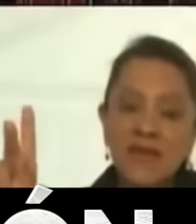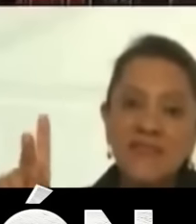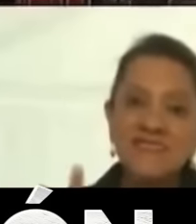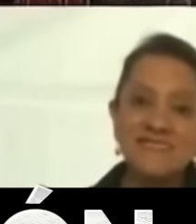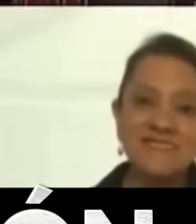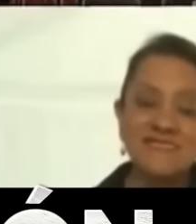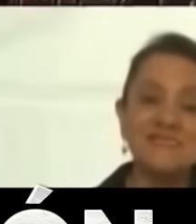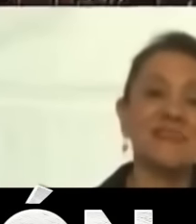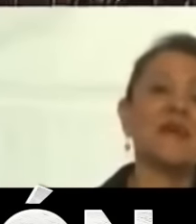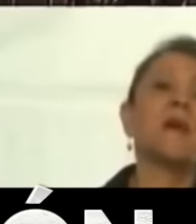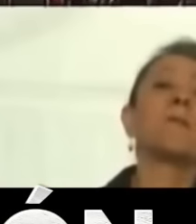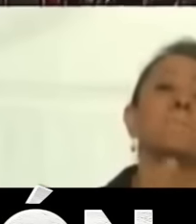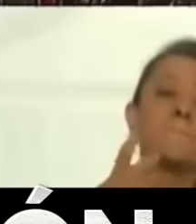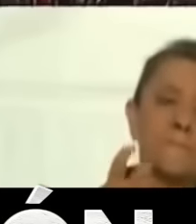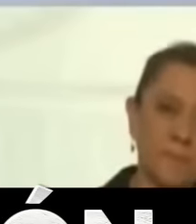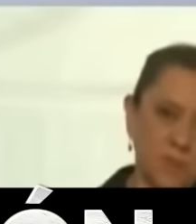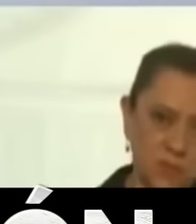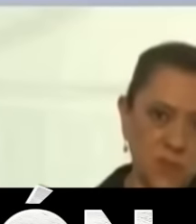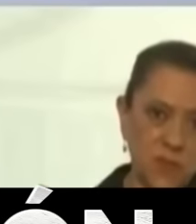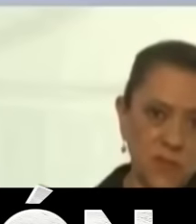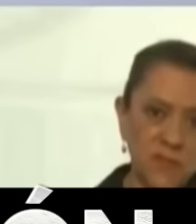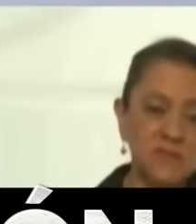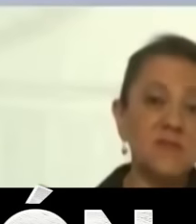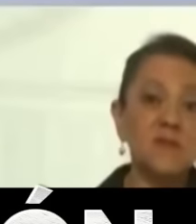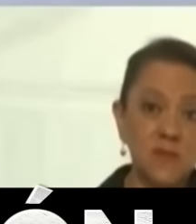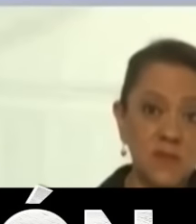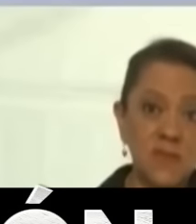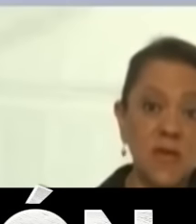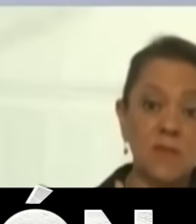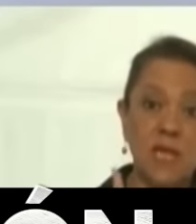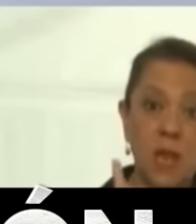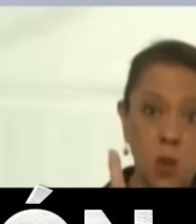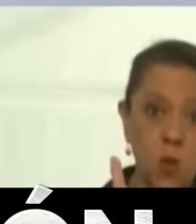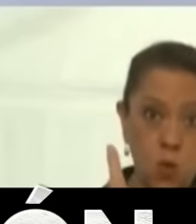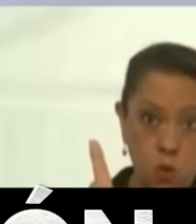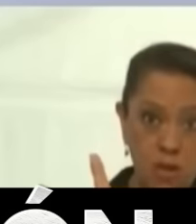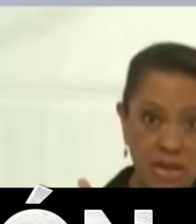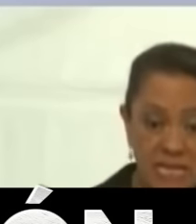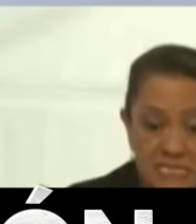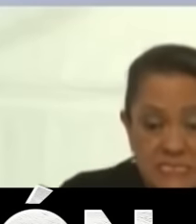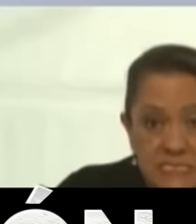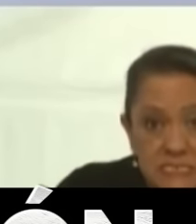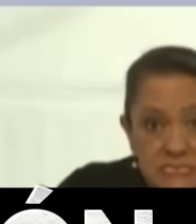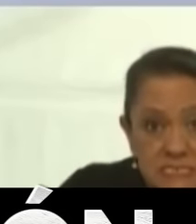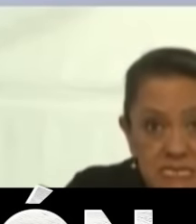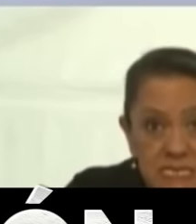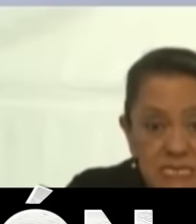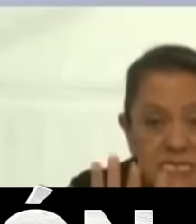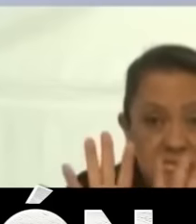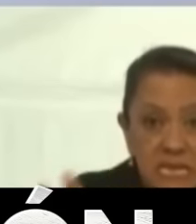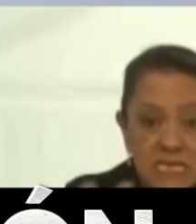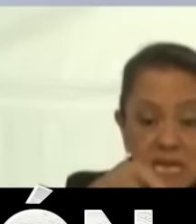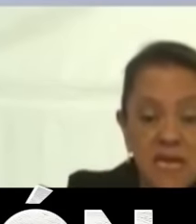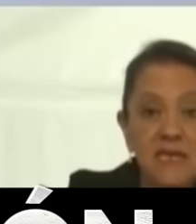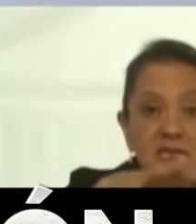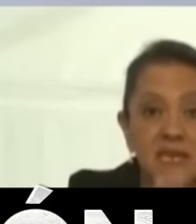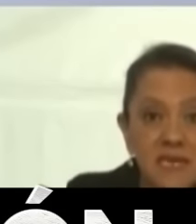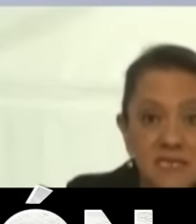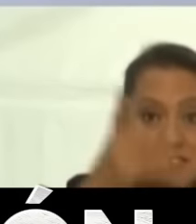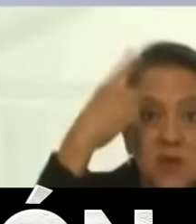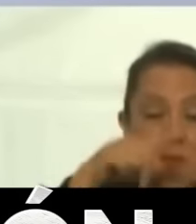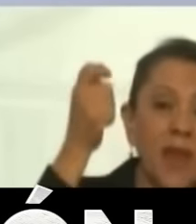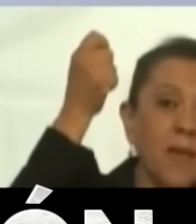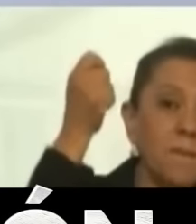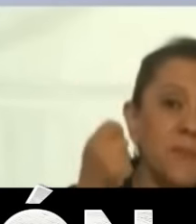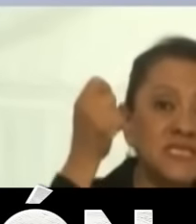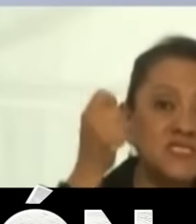Por eso, a partir del día lunes, inicia el registro de la pensión para